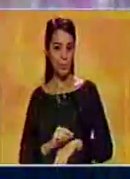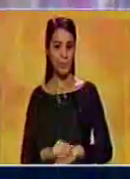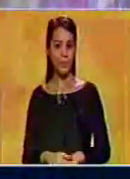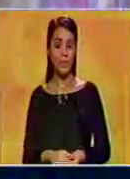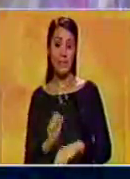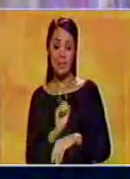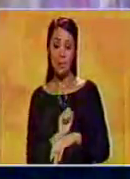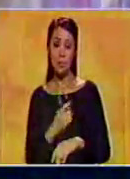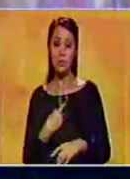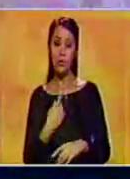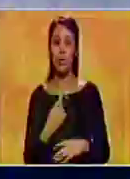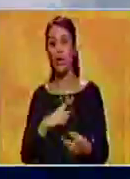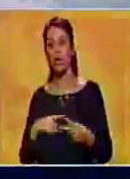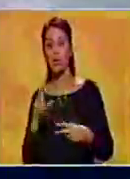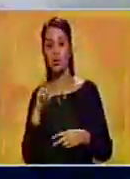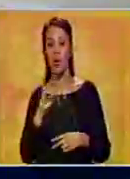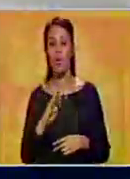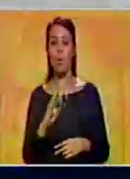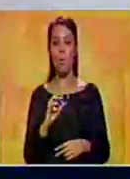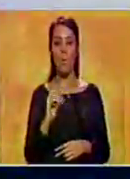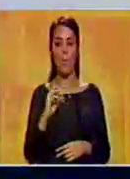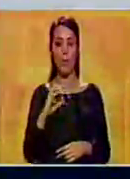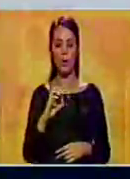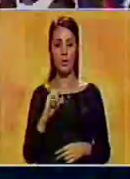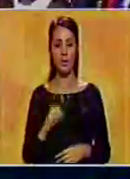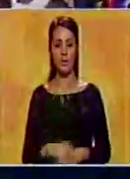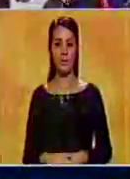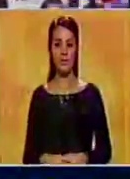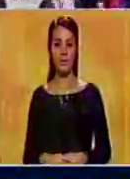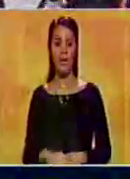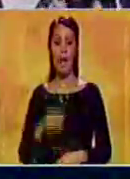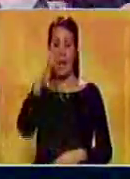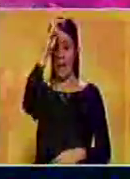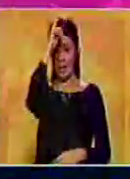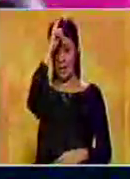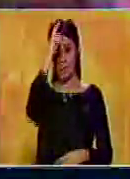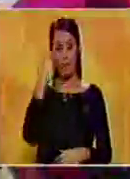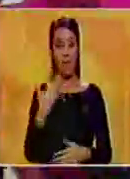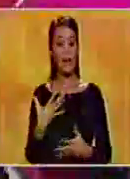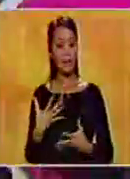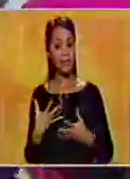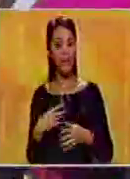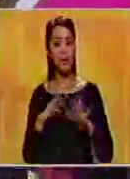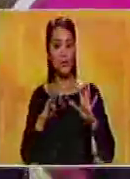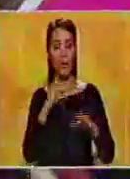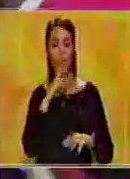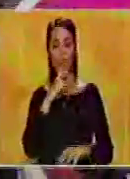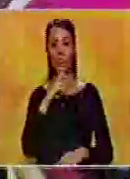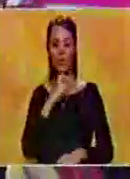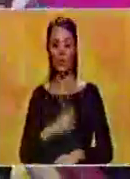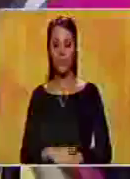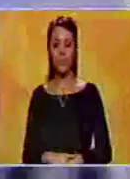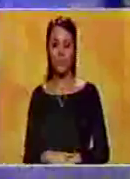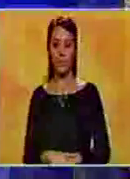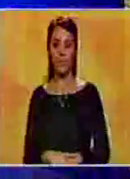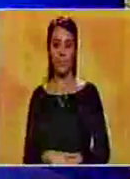el bronce se lo quedó el británico Dom Parsons. Alemania sigue al frente del medallero con 9 oros.